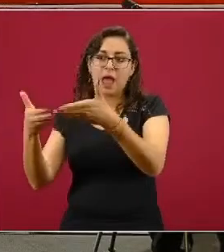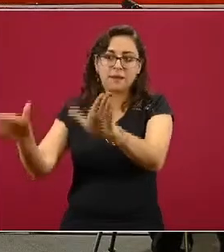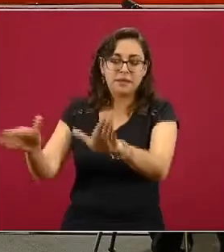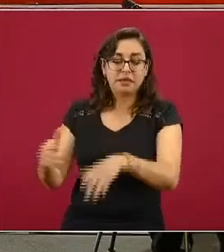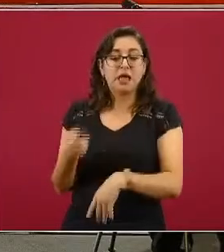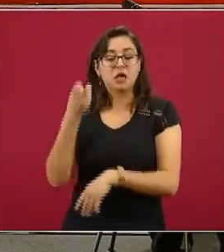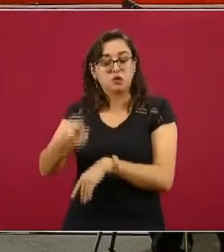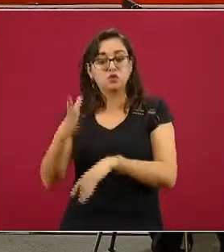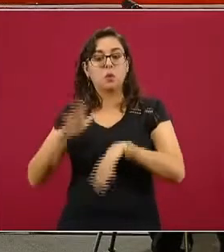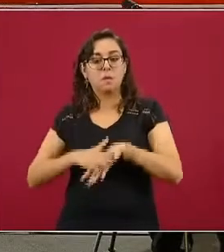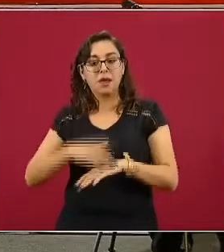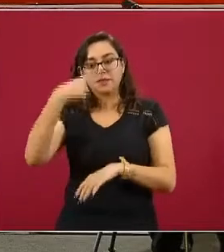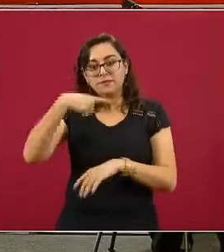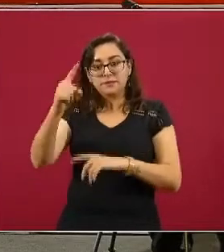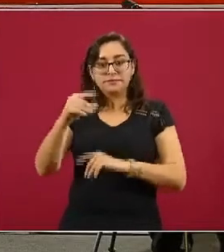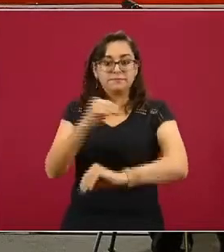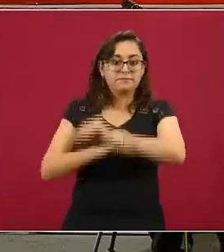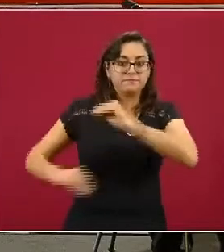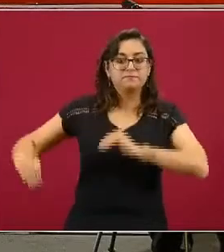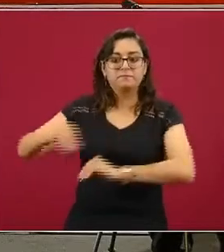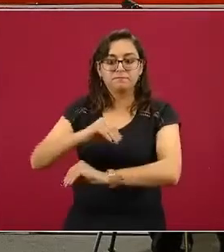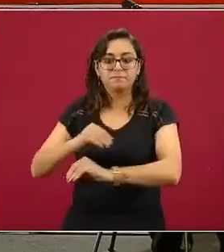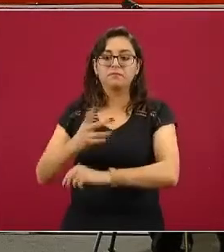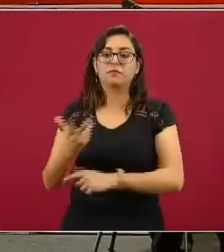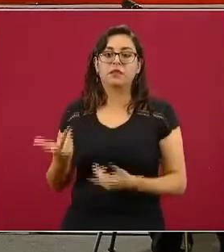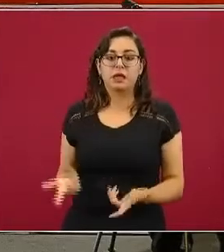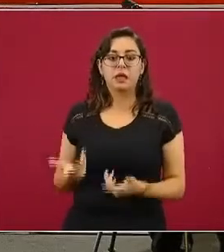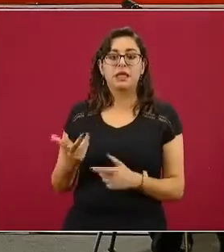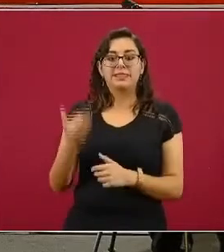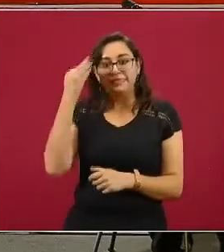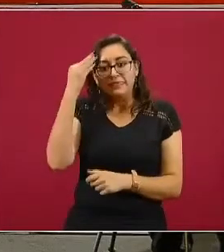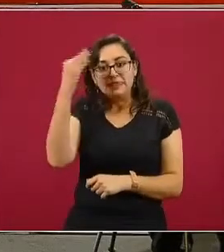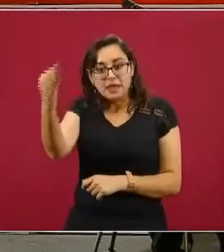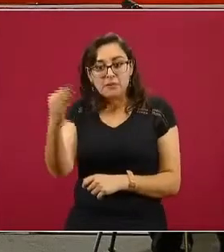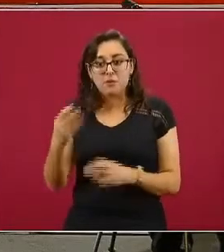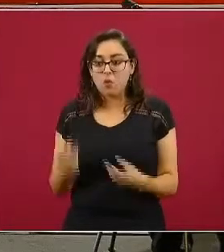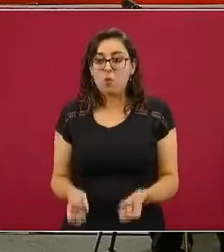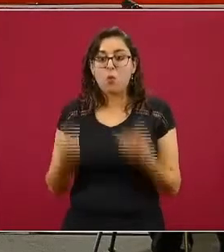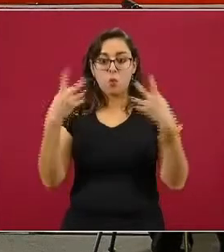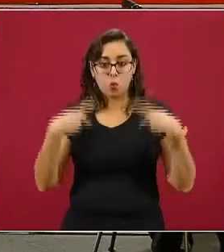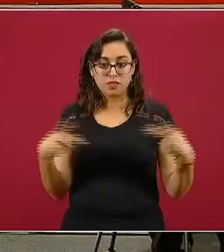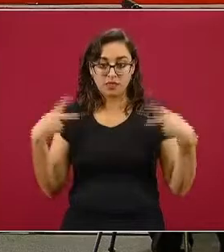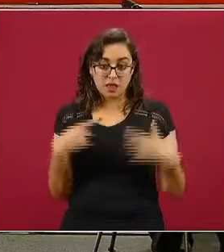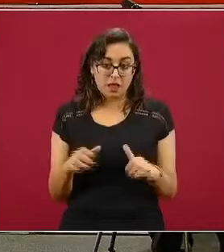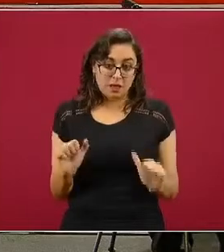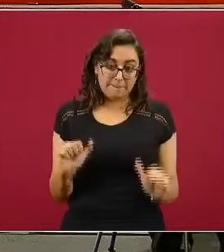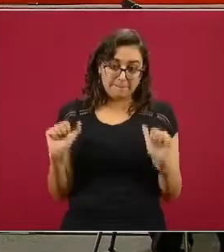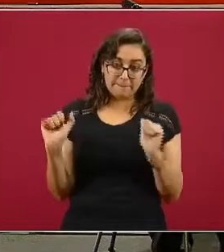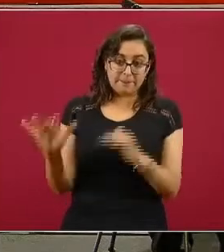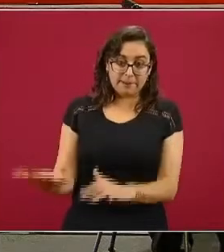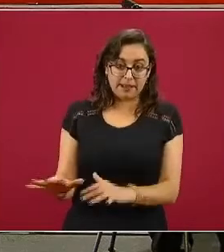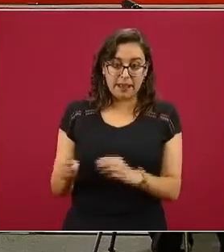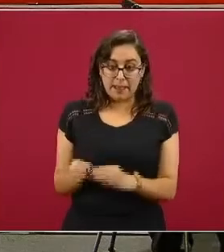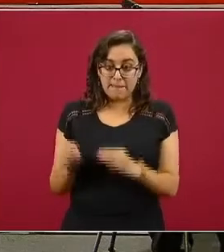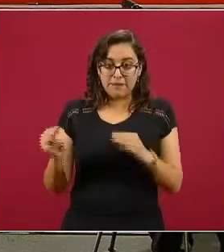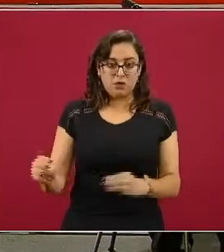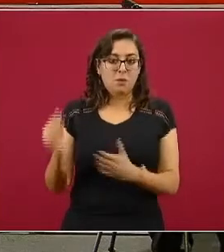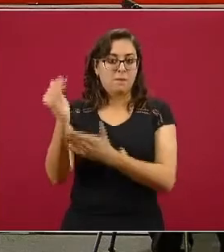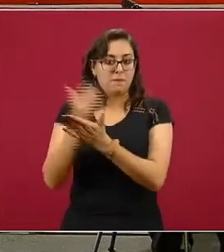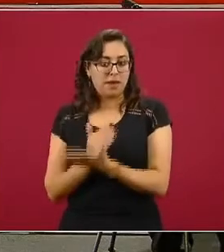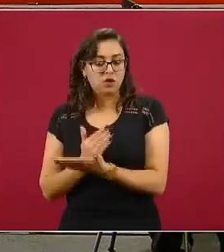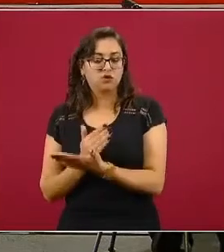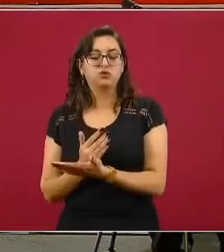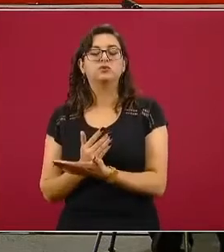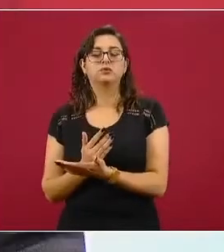y por lo tanto reducir el tiempo y la densidad, es decir, la cantidad de personas por metro cuadrado